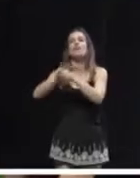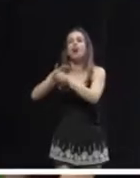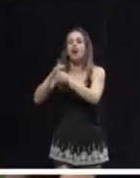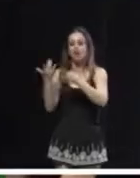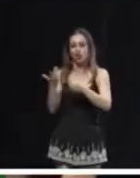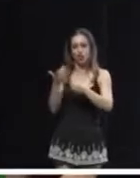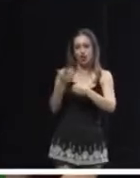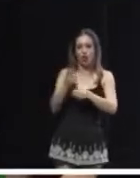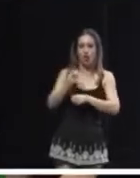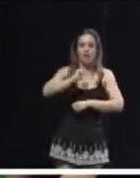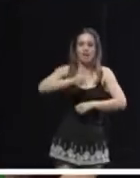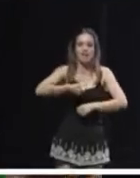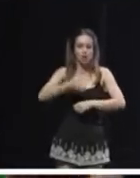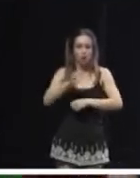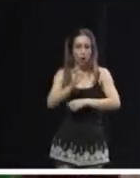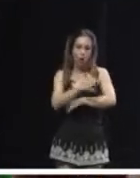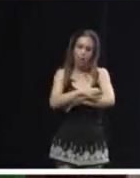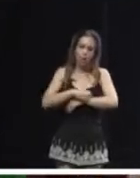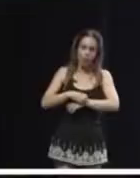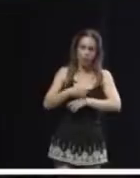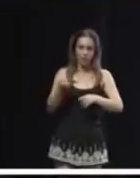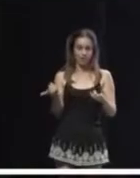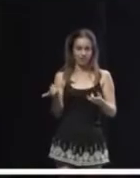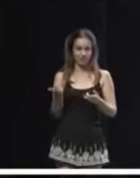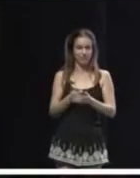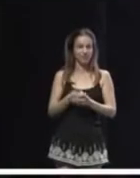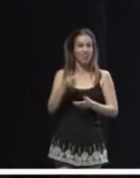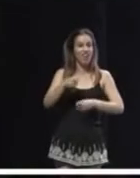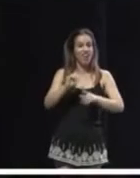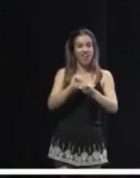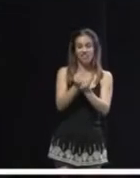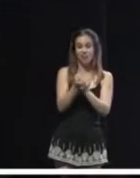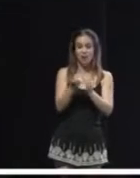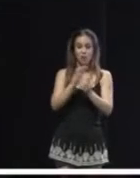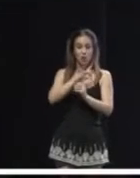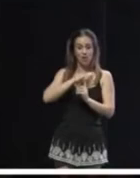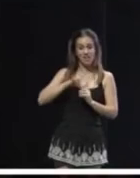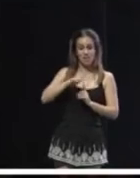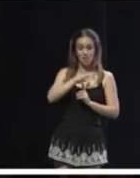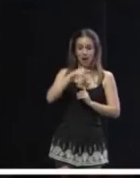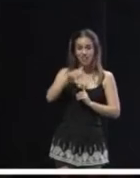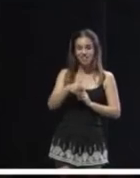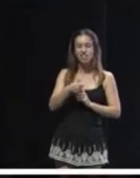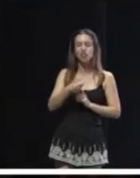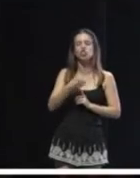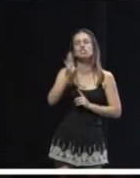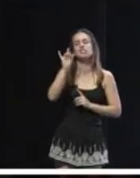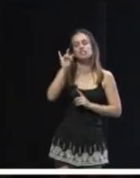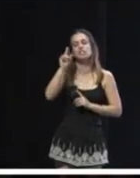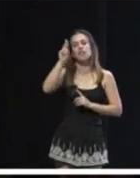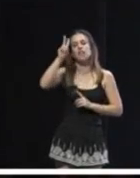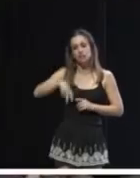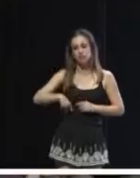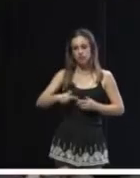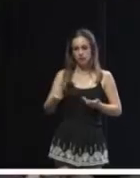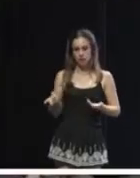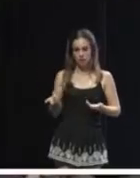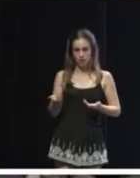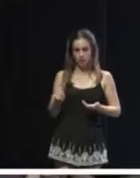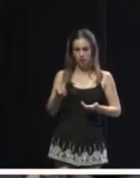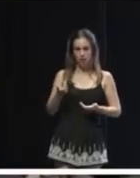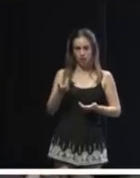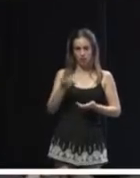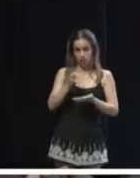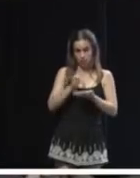por territorios, va por códigos postales. El cambio climático sí existe y